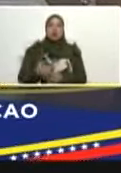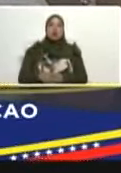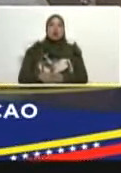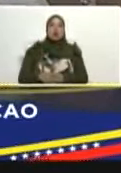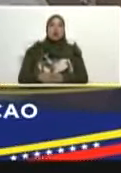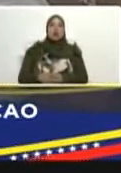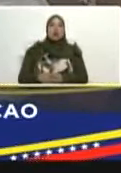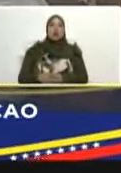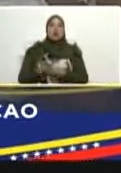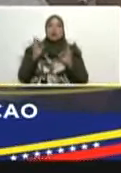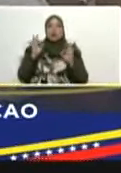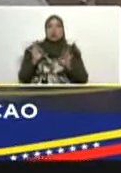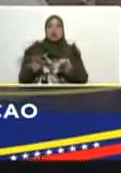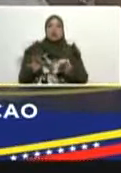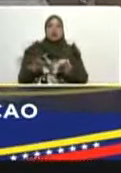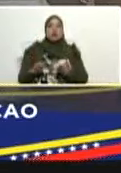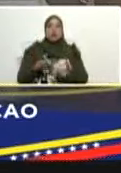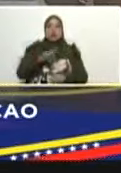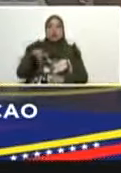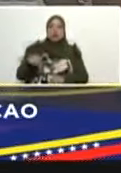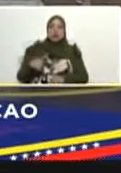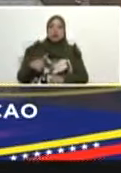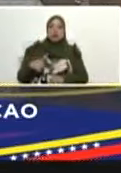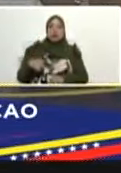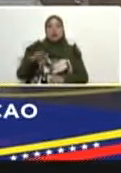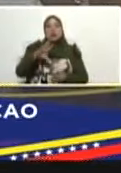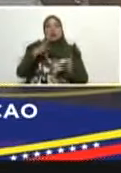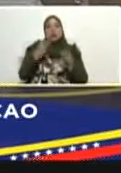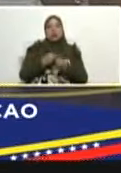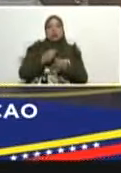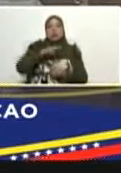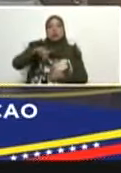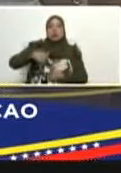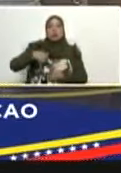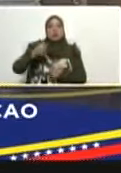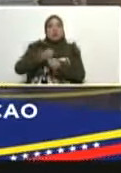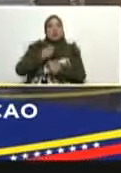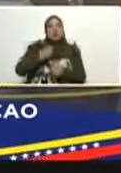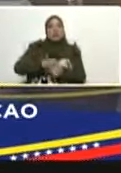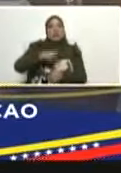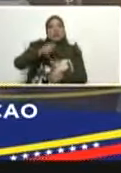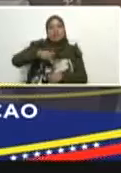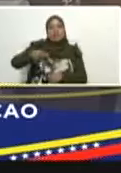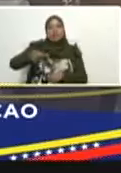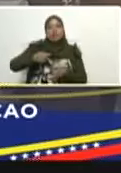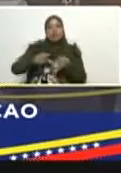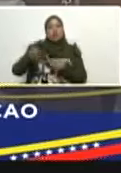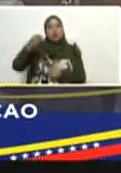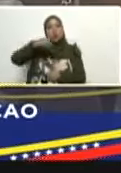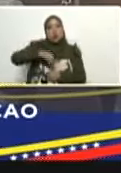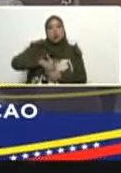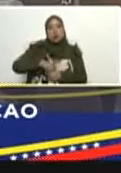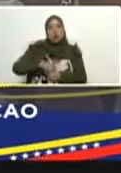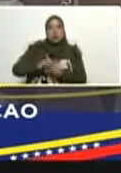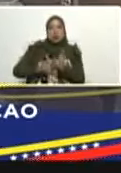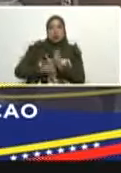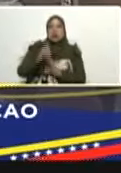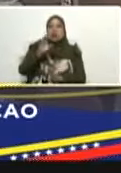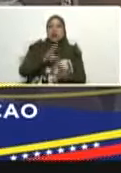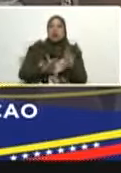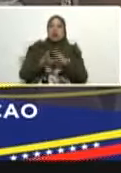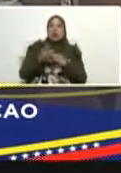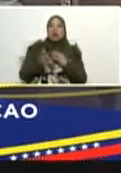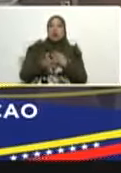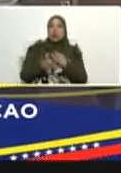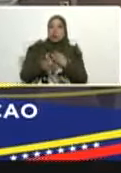cacao orgánico y será pues nuestra compañera, la gerente de la Corporación para el Desarrollo de la Ciencia y